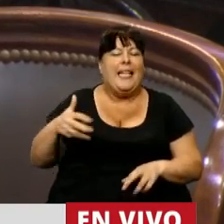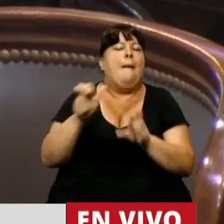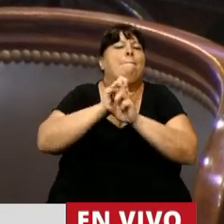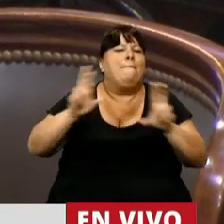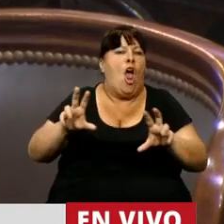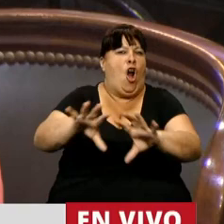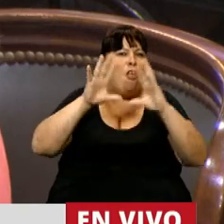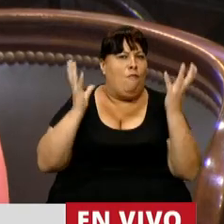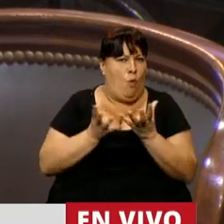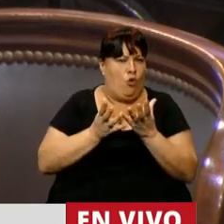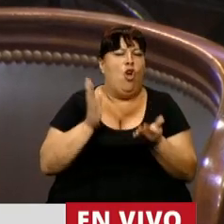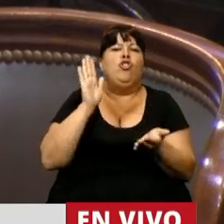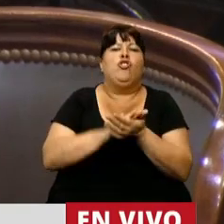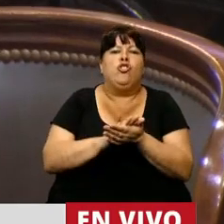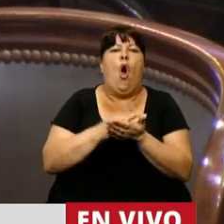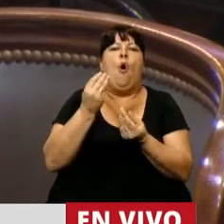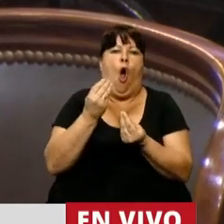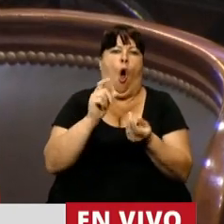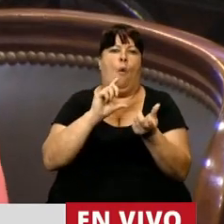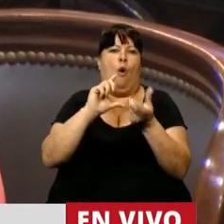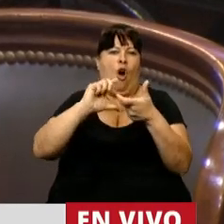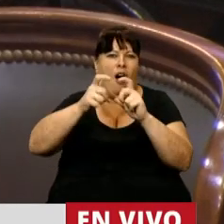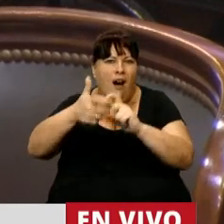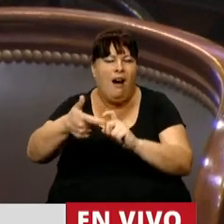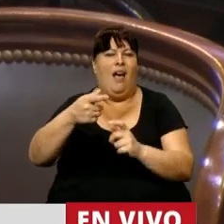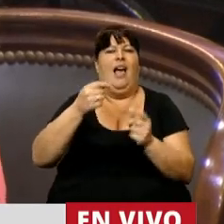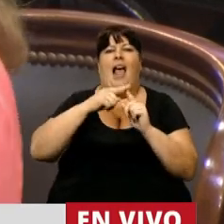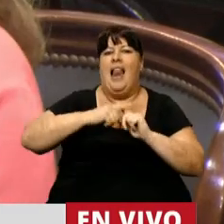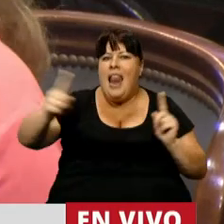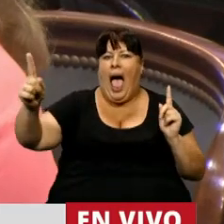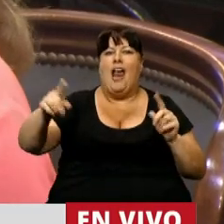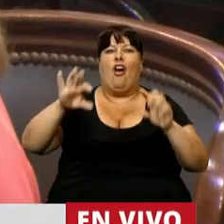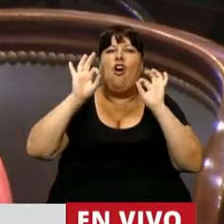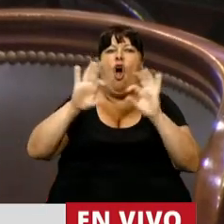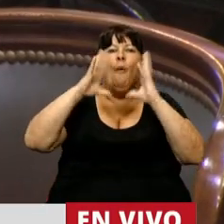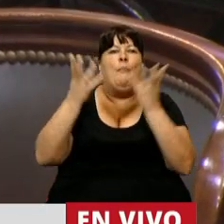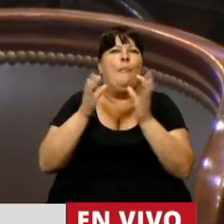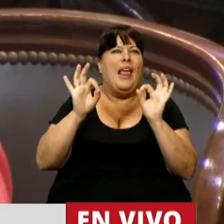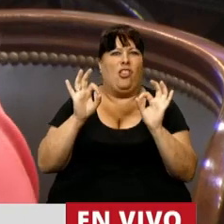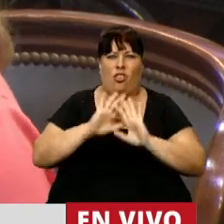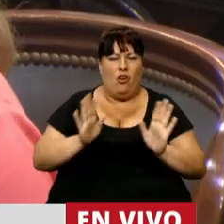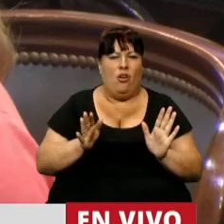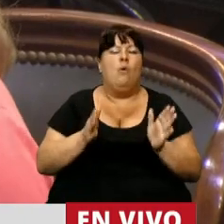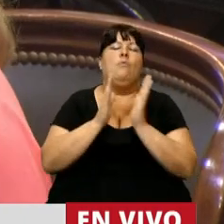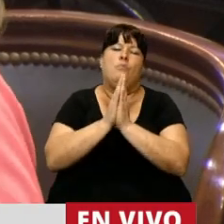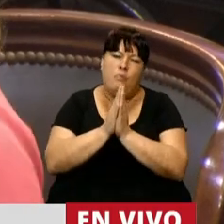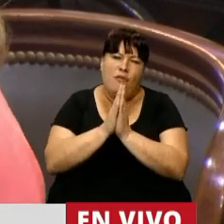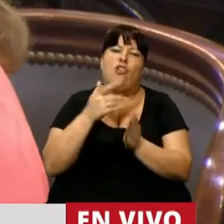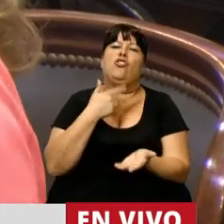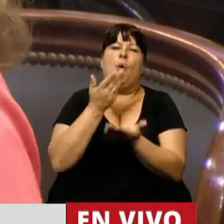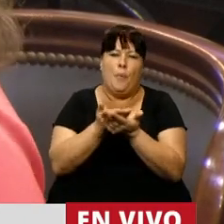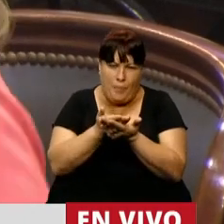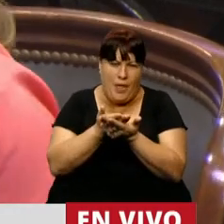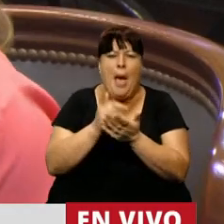el peor de todo en cuanto a la adecuación de sus beneficios, la sustentabilidad y la integridad con todo el sistema. Así que, por favor, yo